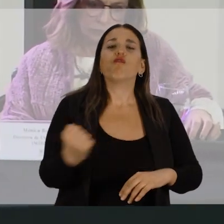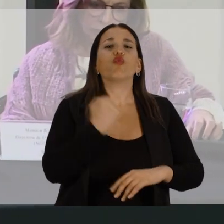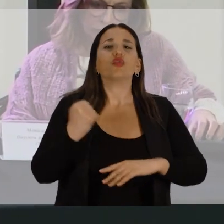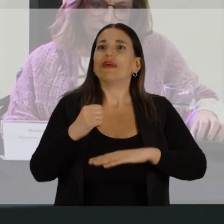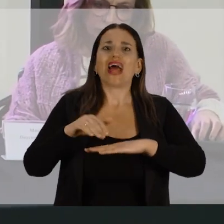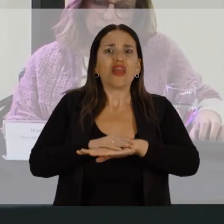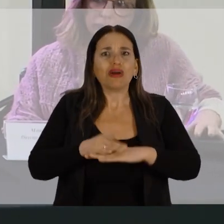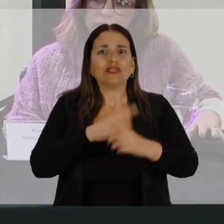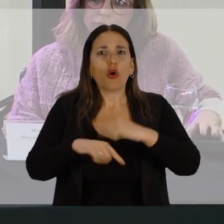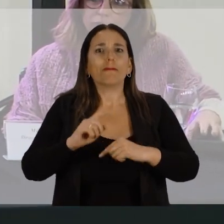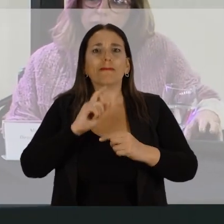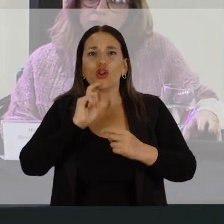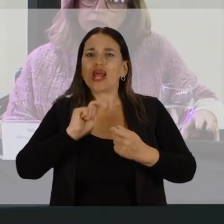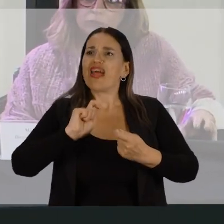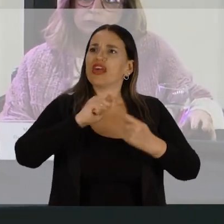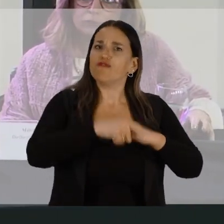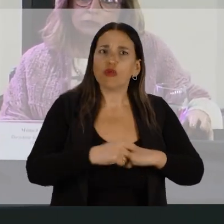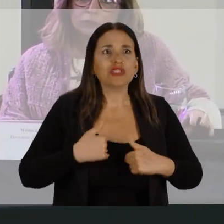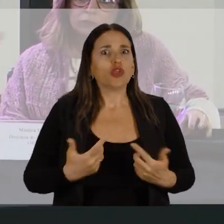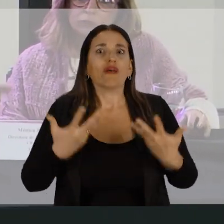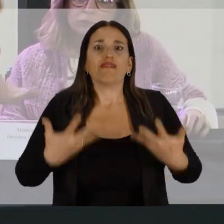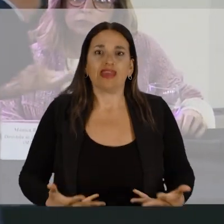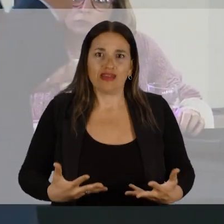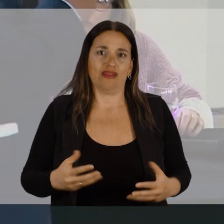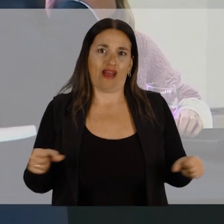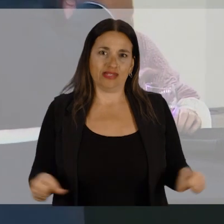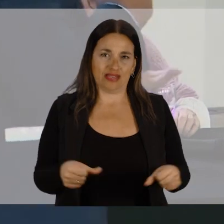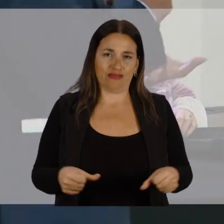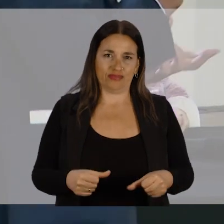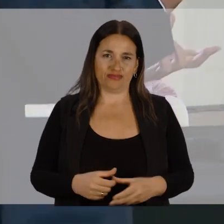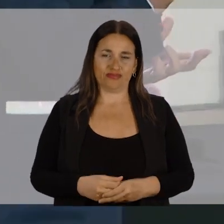básico, elemental, que es la transformación desde el pie, desde lo que uno quiere.